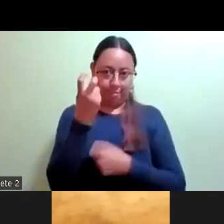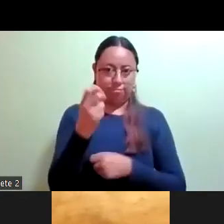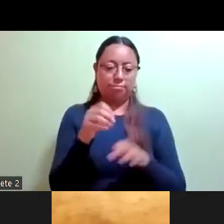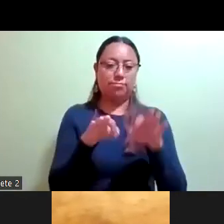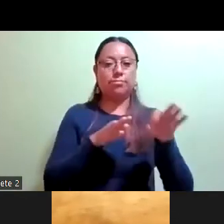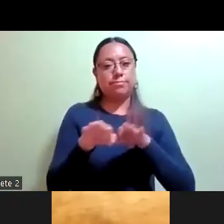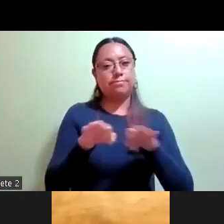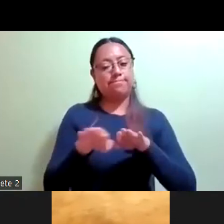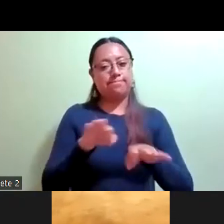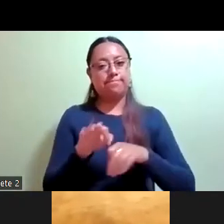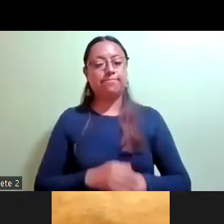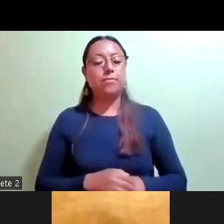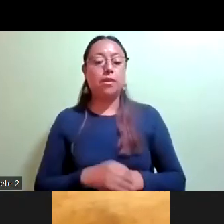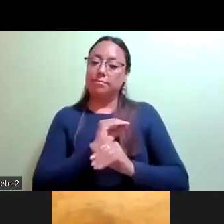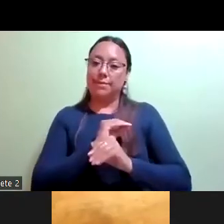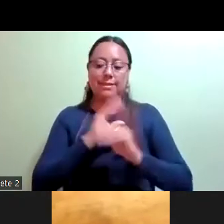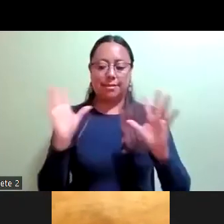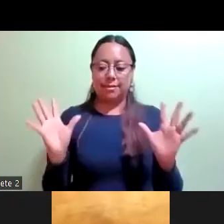Obviamente es...